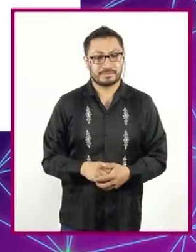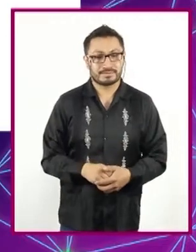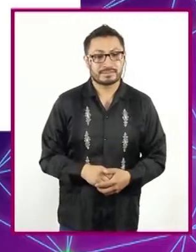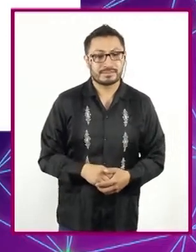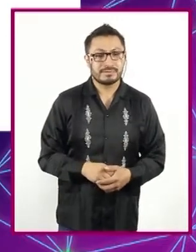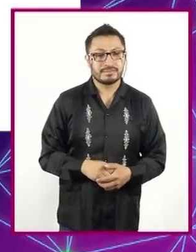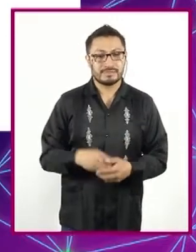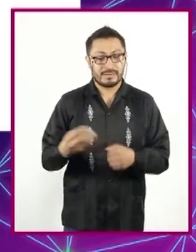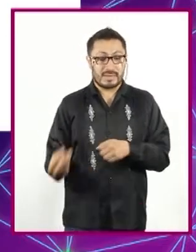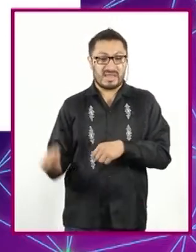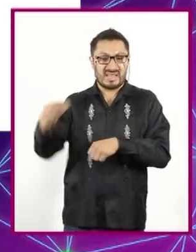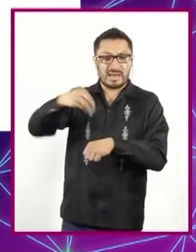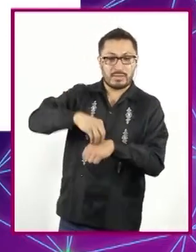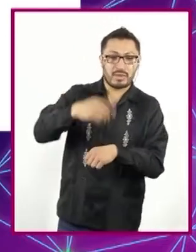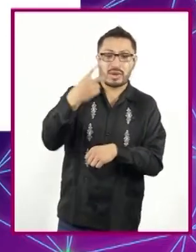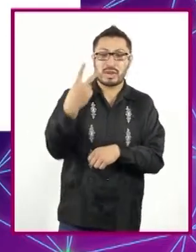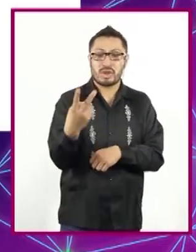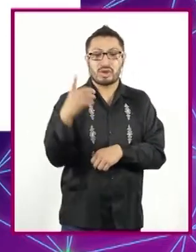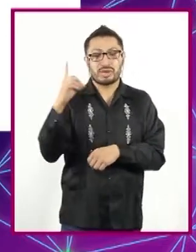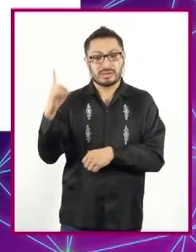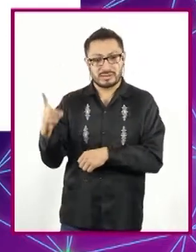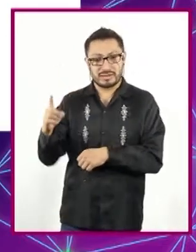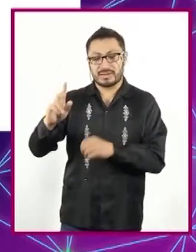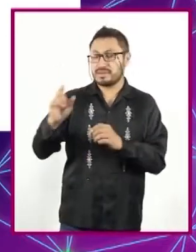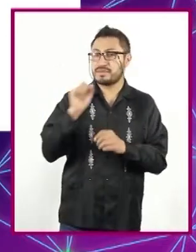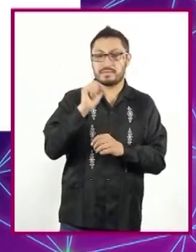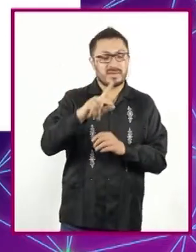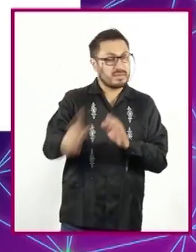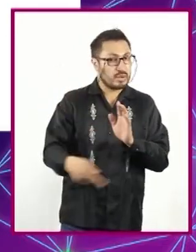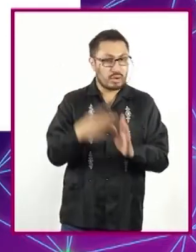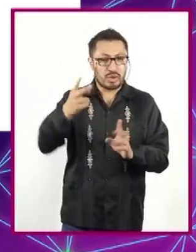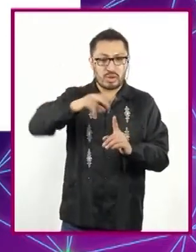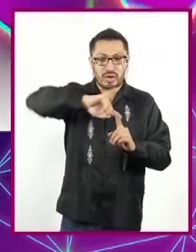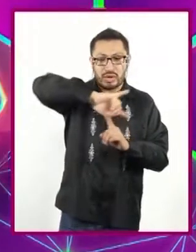se le agregan dos unidades y se repite el proceso anterior.